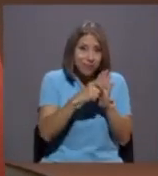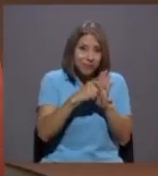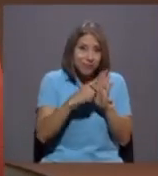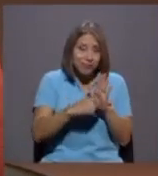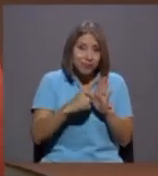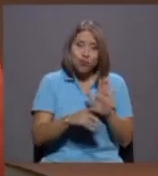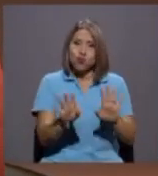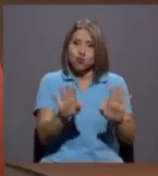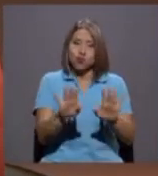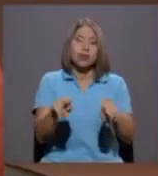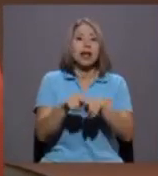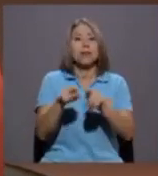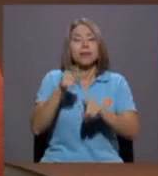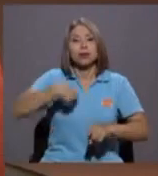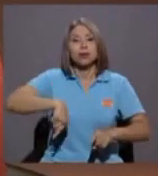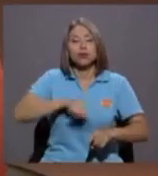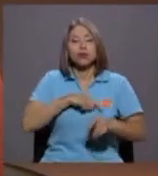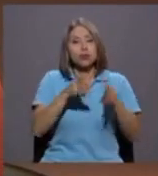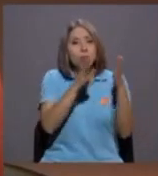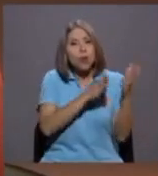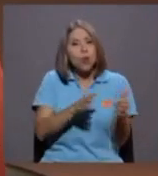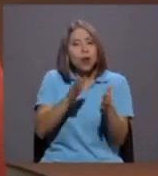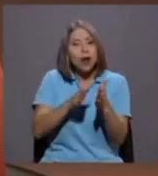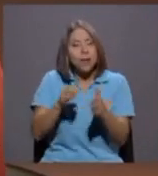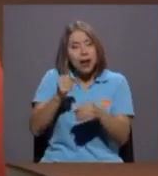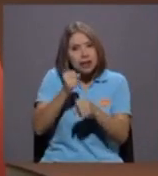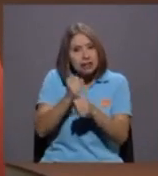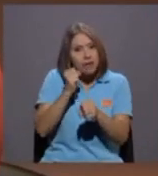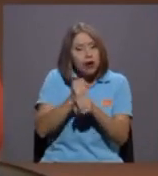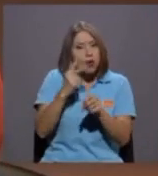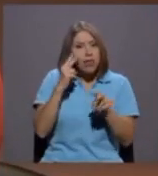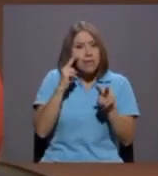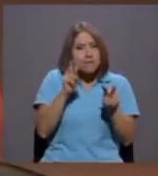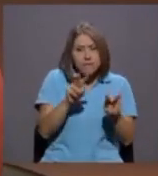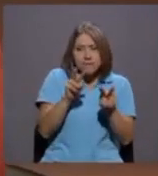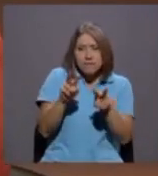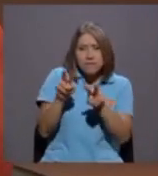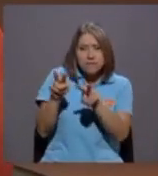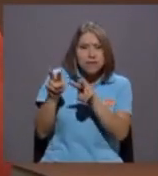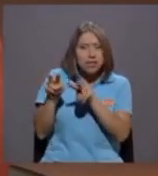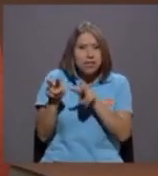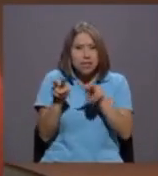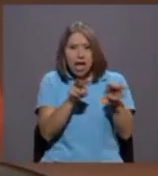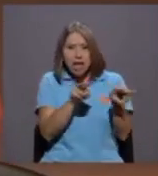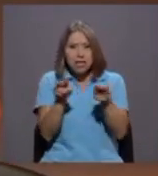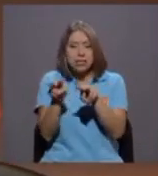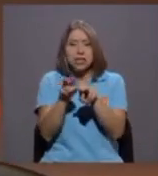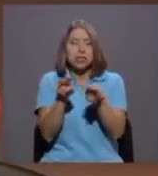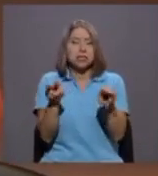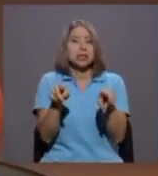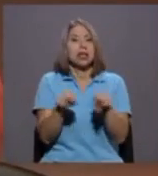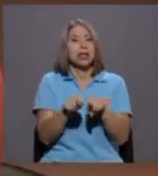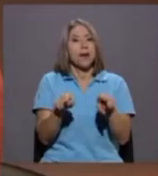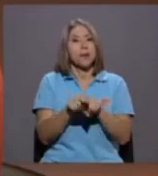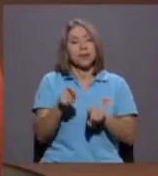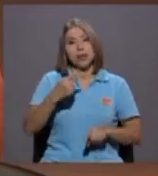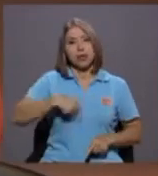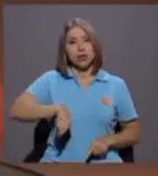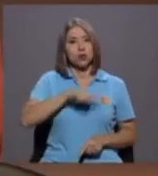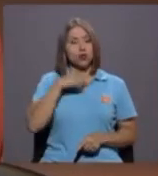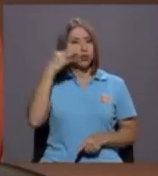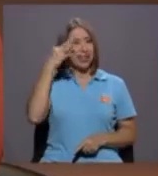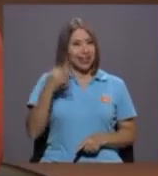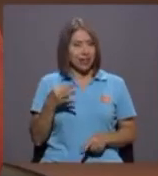de fiscalización, ¿verdad? Seguir adelante con este tema, y también, y mucho más importante, creemos que es